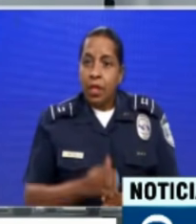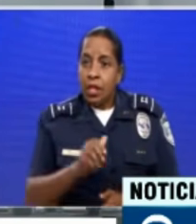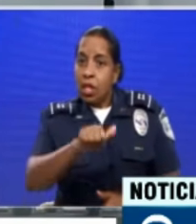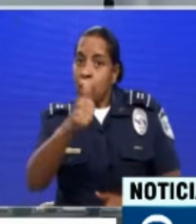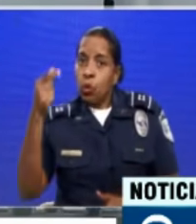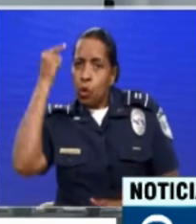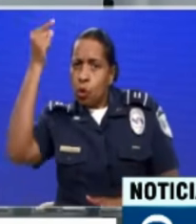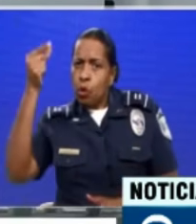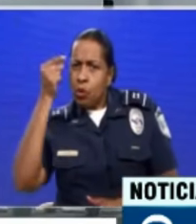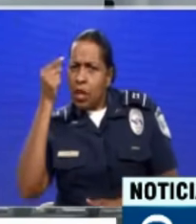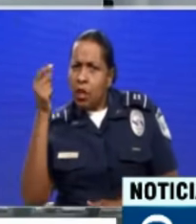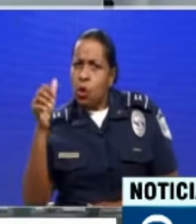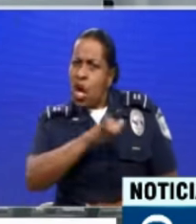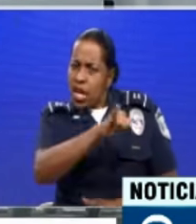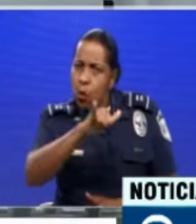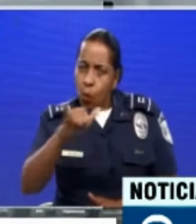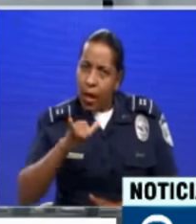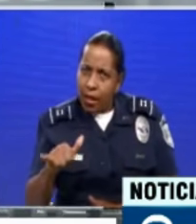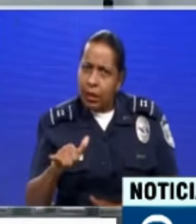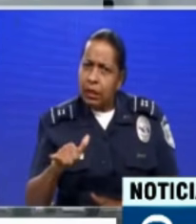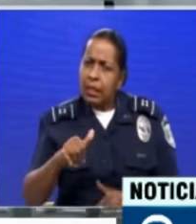y con otros gobiernos también.